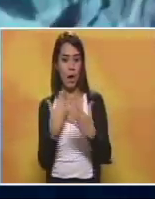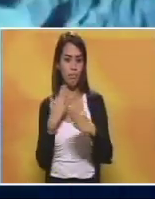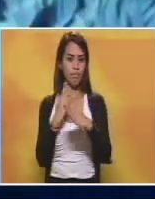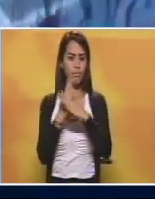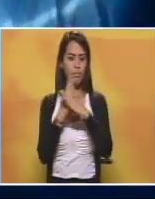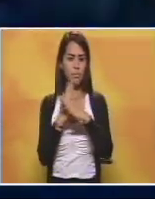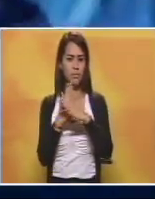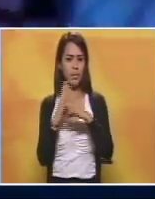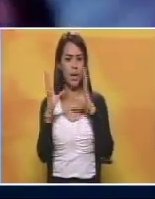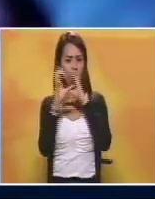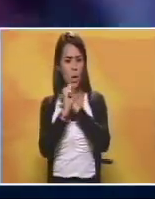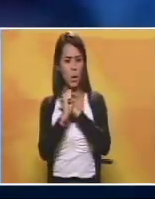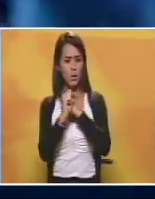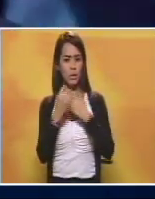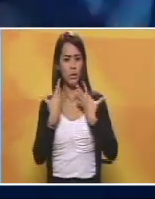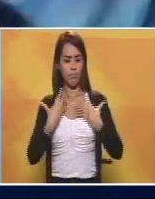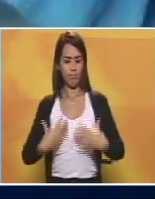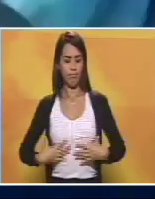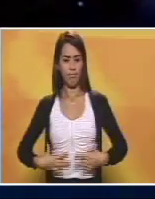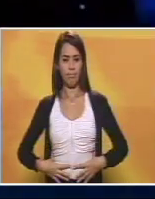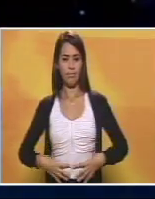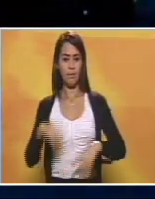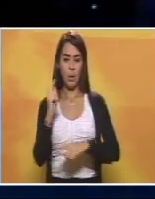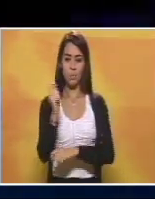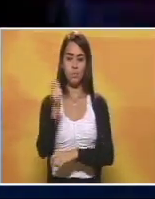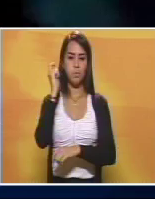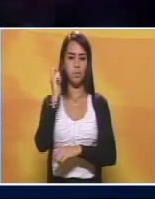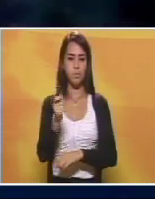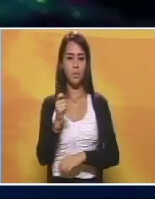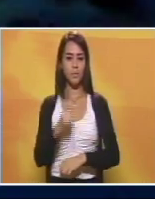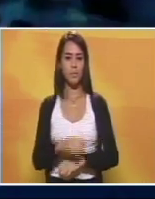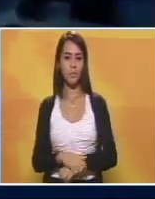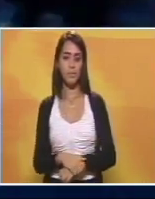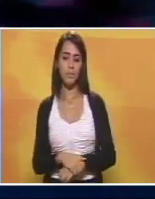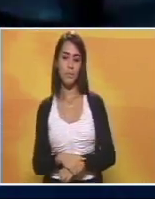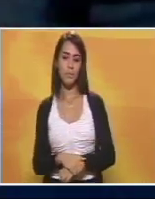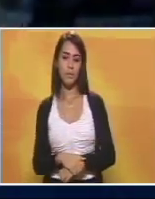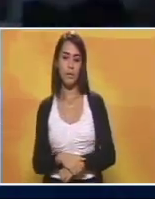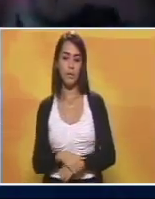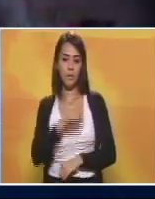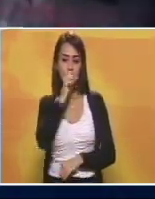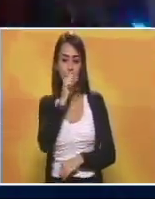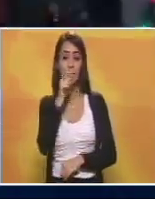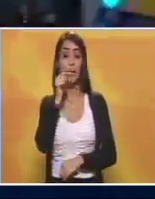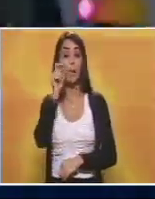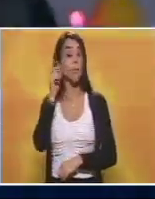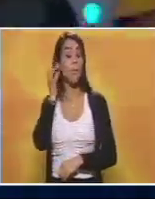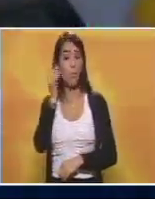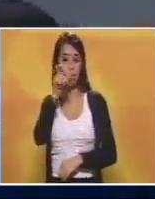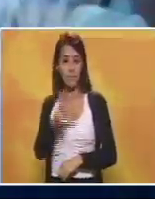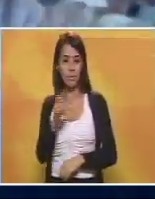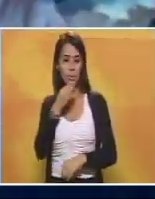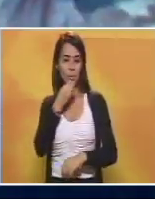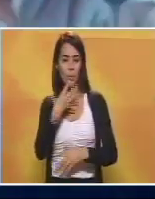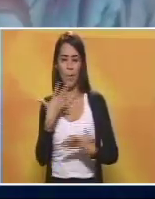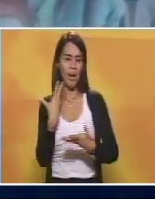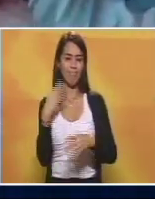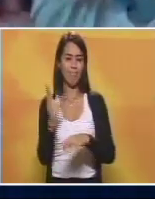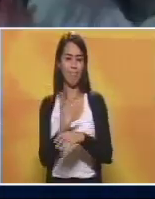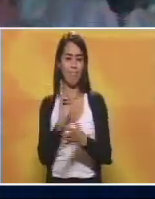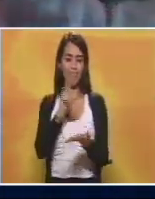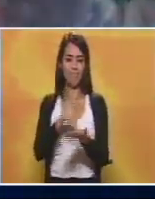vestida como una obrera con martillo en mano y unas bolas de demolición cyrus hizo su mejor interpretación de 'breaking bad'